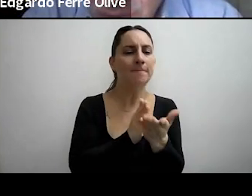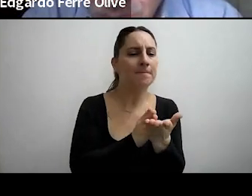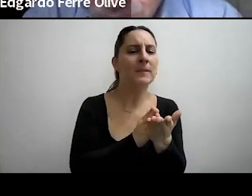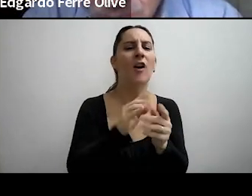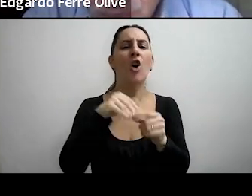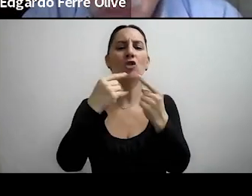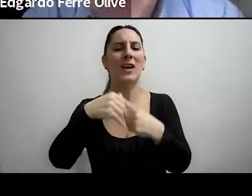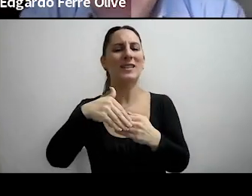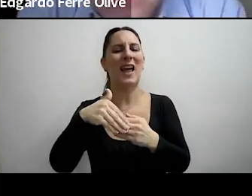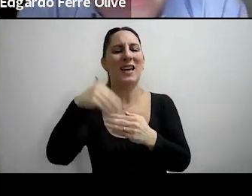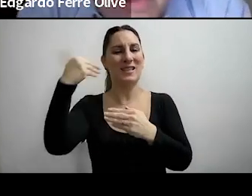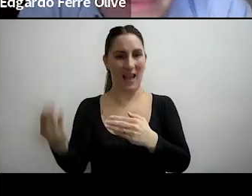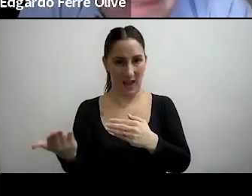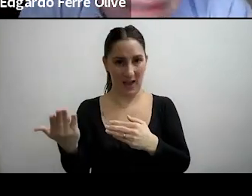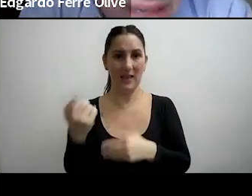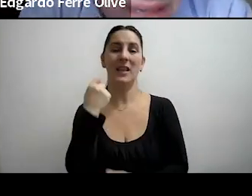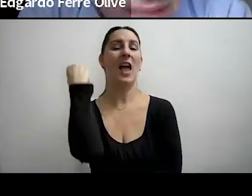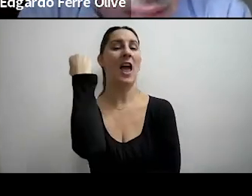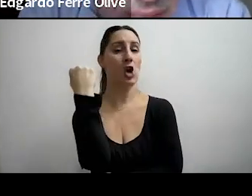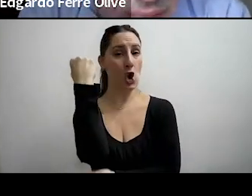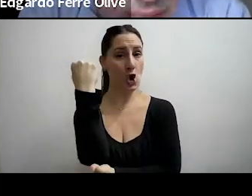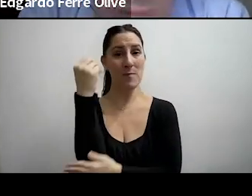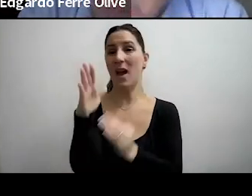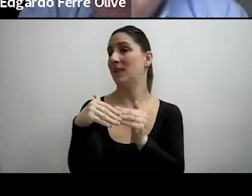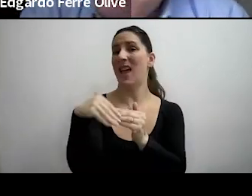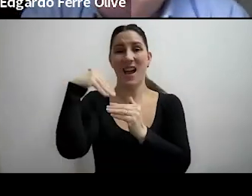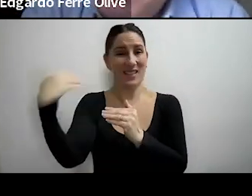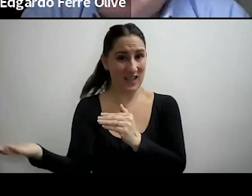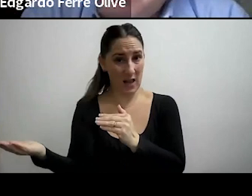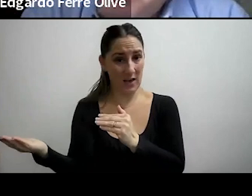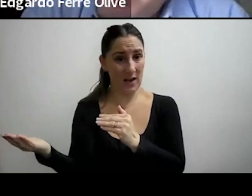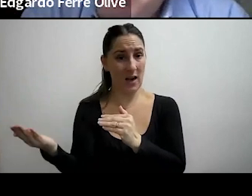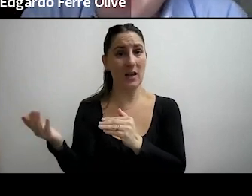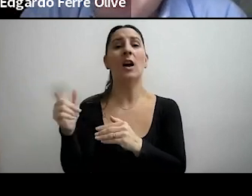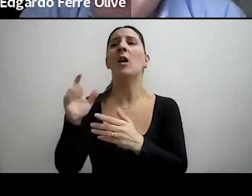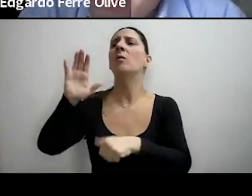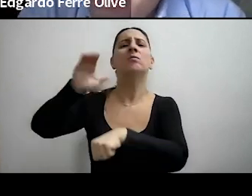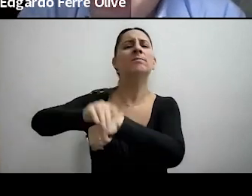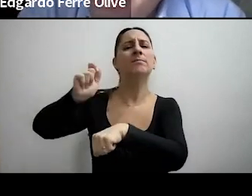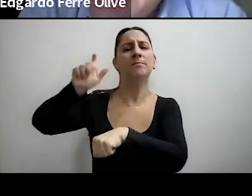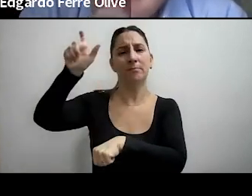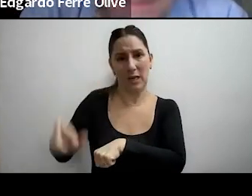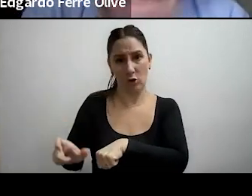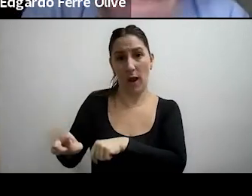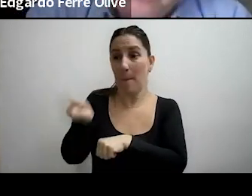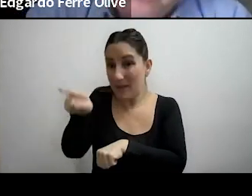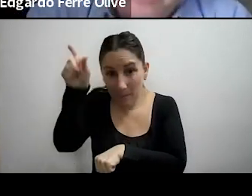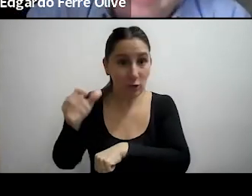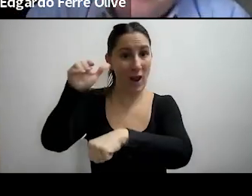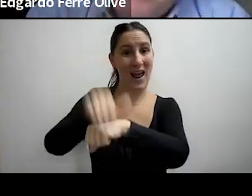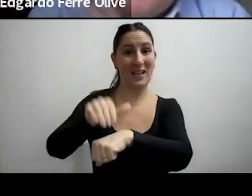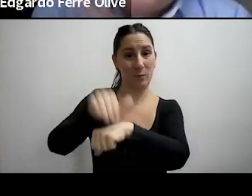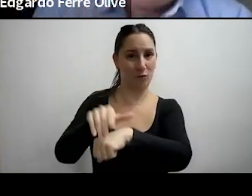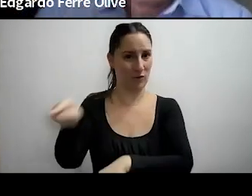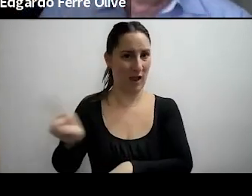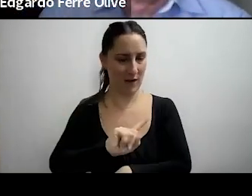son economías o deseconomías externas que las produce un sujeto, pero no es el que se hace cargo de las mismas. El caso concreto,